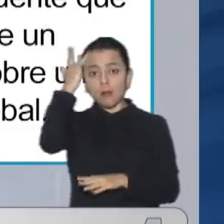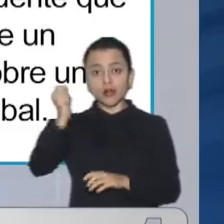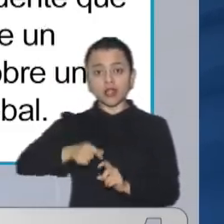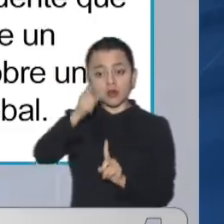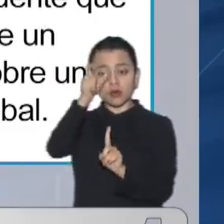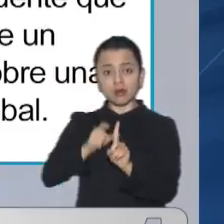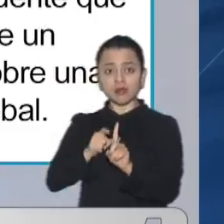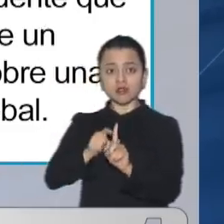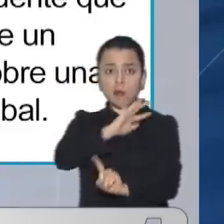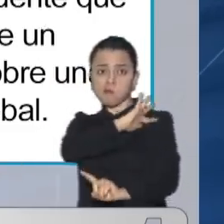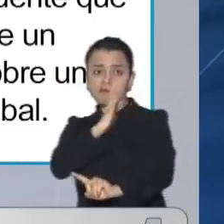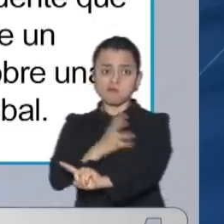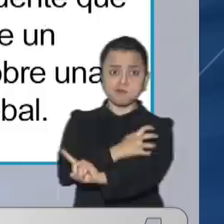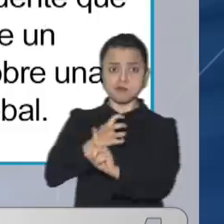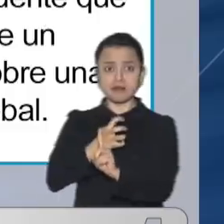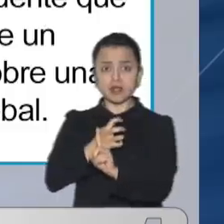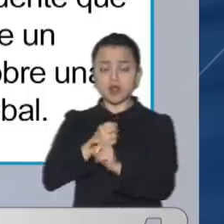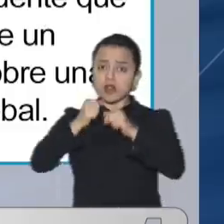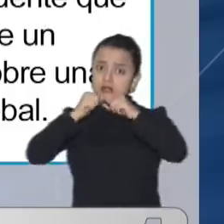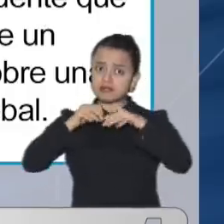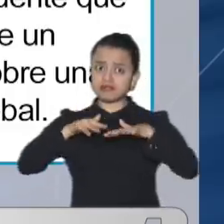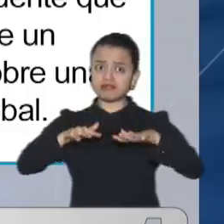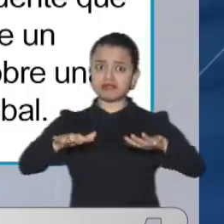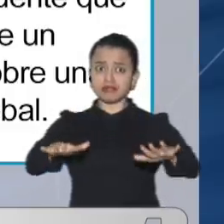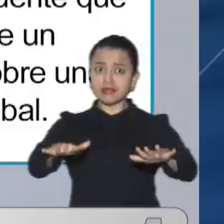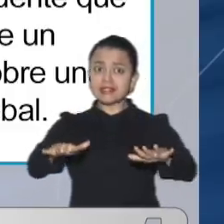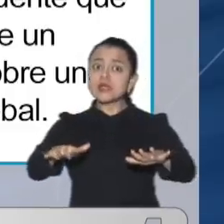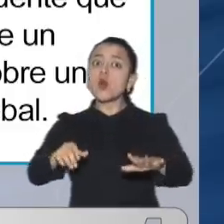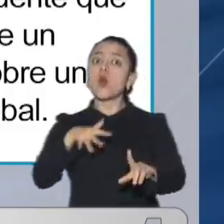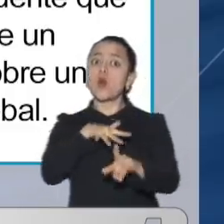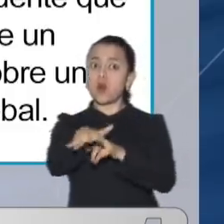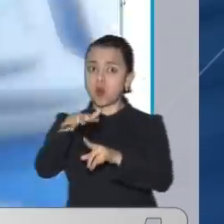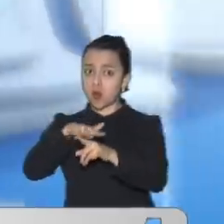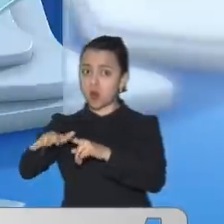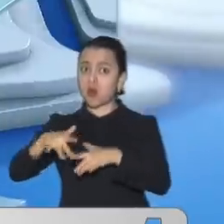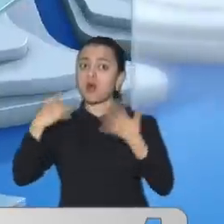una corporación tiene sobre una parte de la conversación pública global.